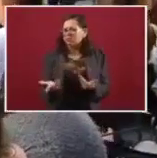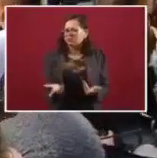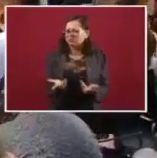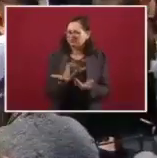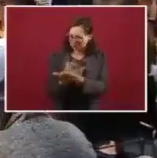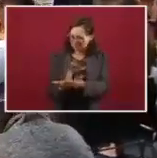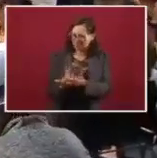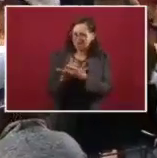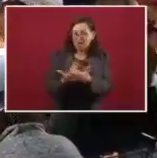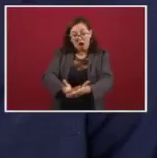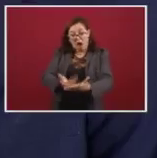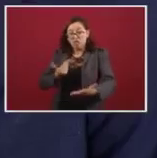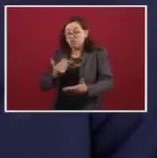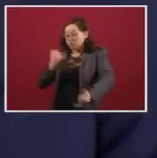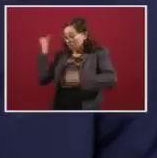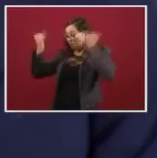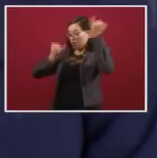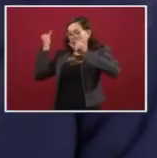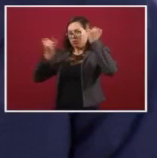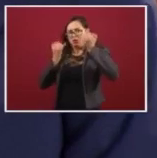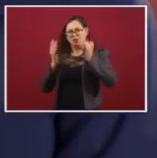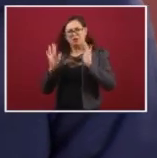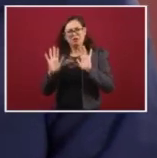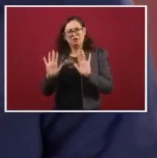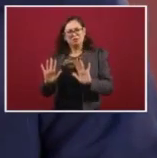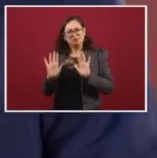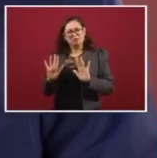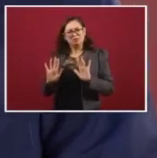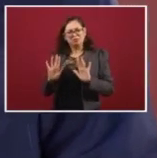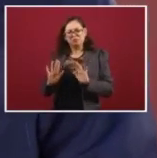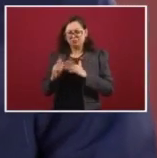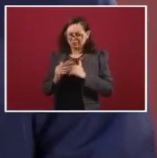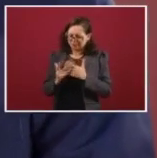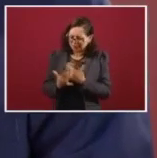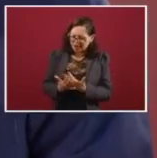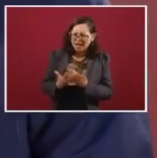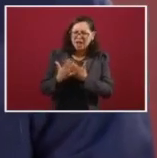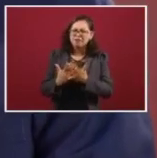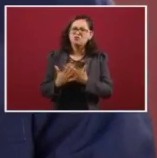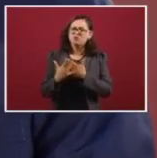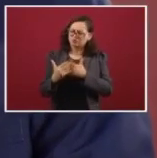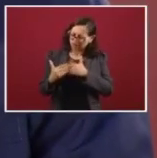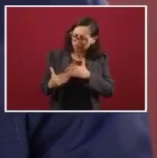Vamos a esperarnos. Además, de una vez les adelanto,